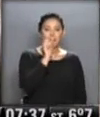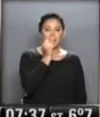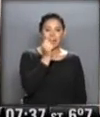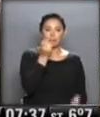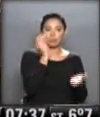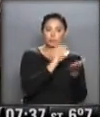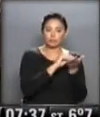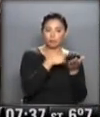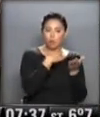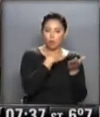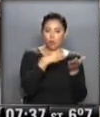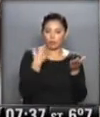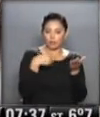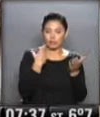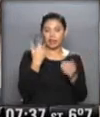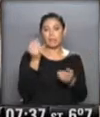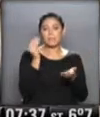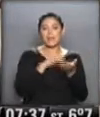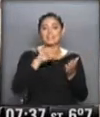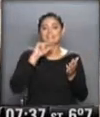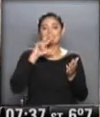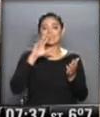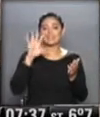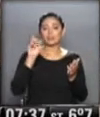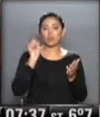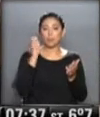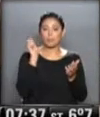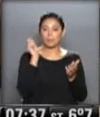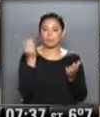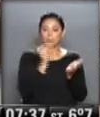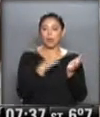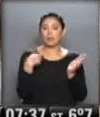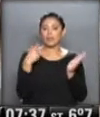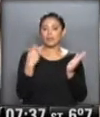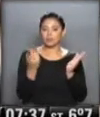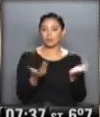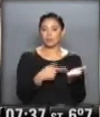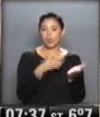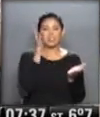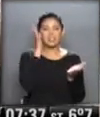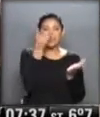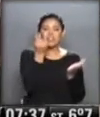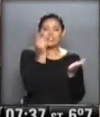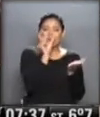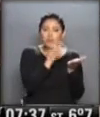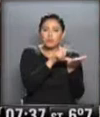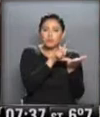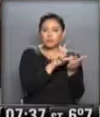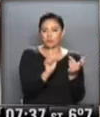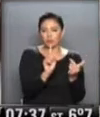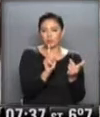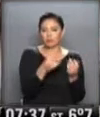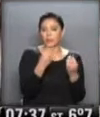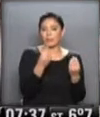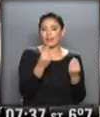y 35 pesos por este la jubilación o sea que no es realmente un cargo para que uno corre el riesgo